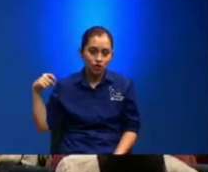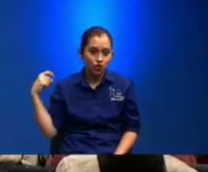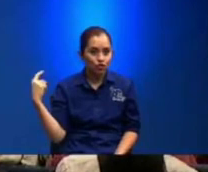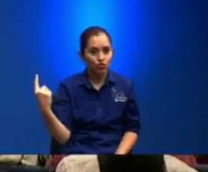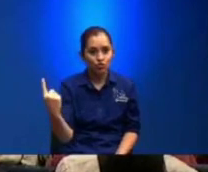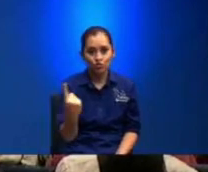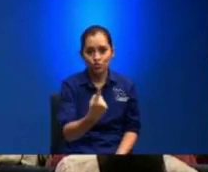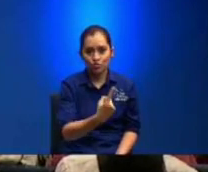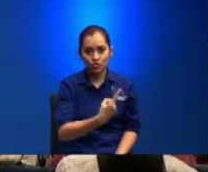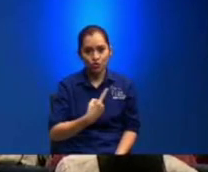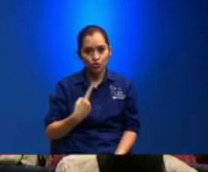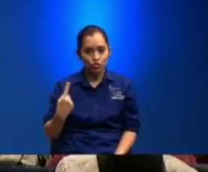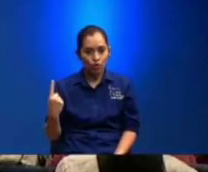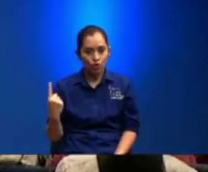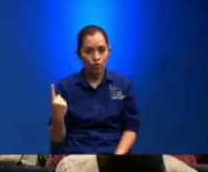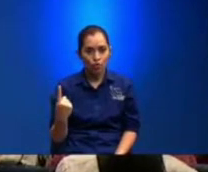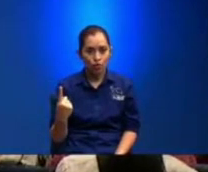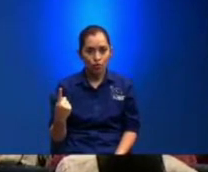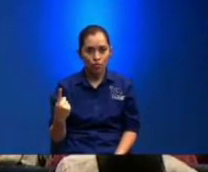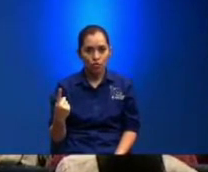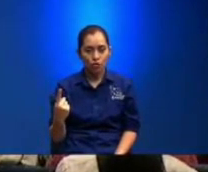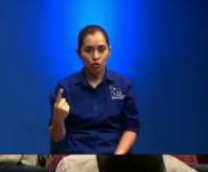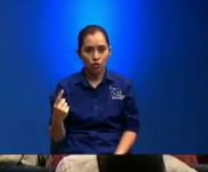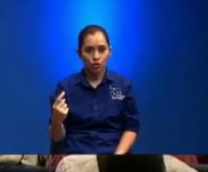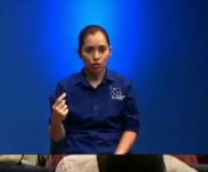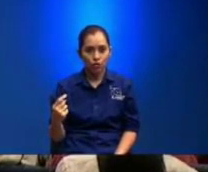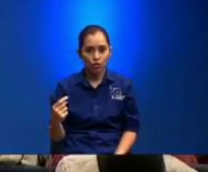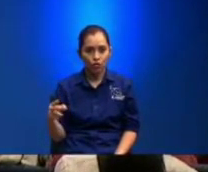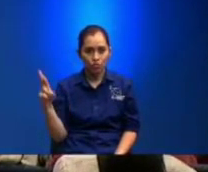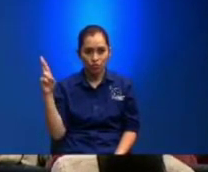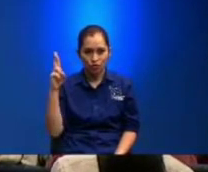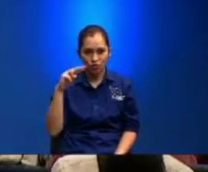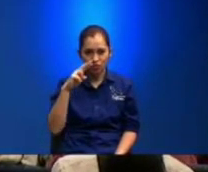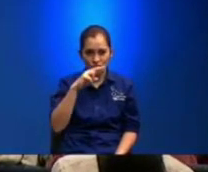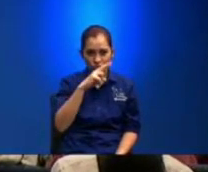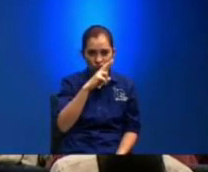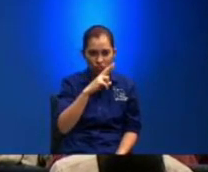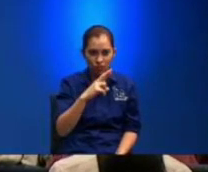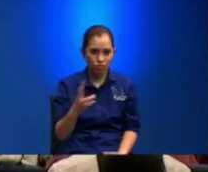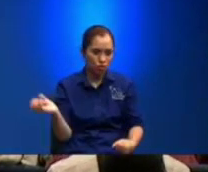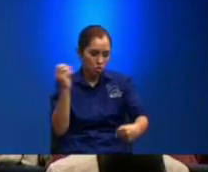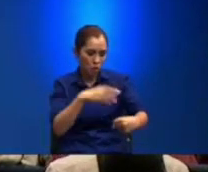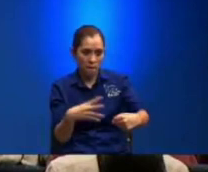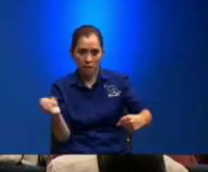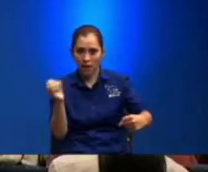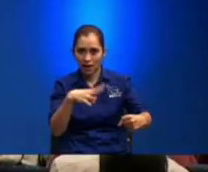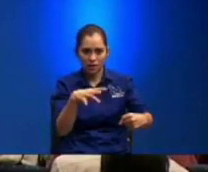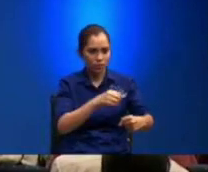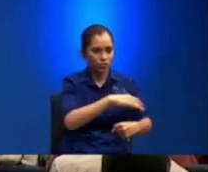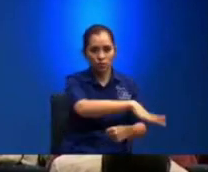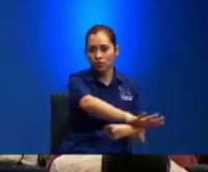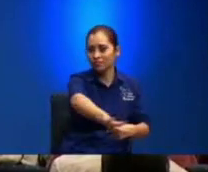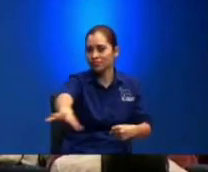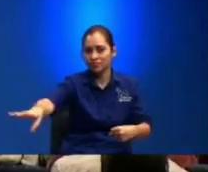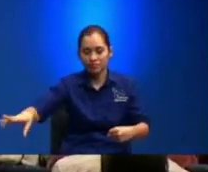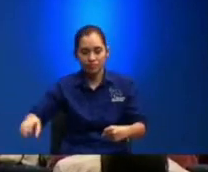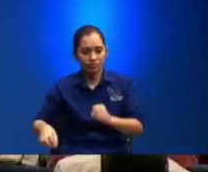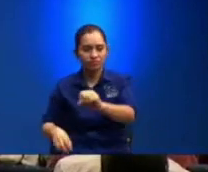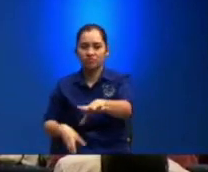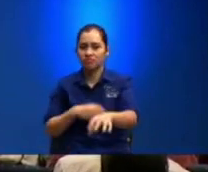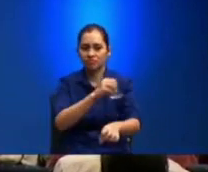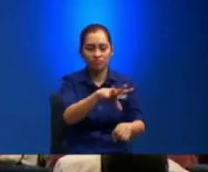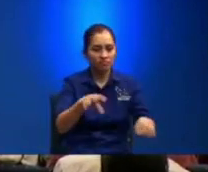y había que entrar el equipo de limpieza que encontraba a ver contarle pues ministra te porque a mí se me hace que